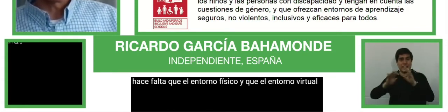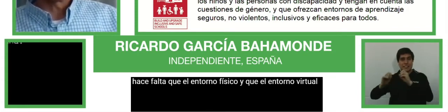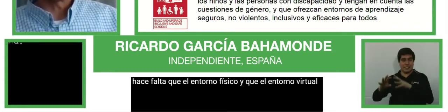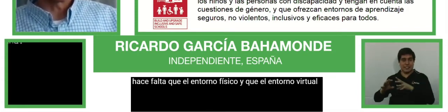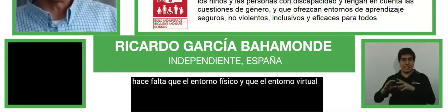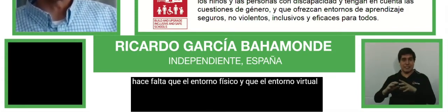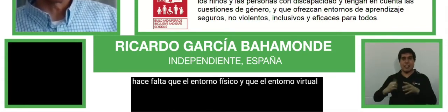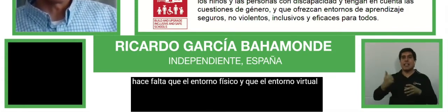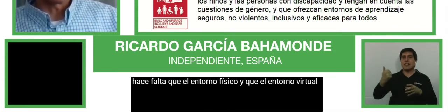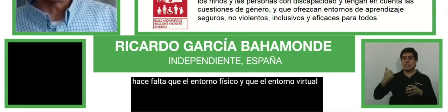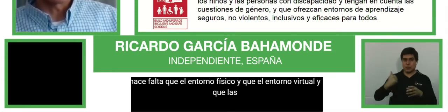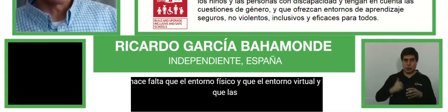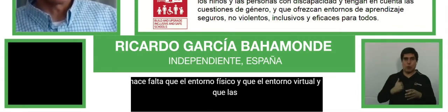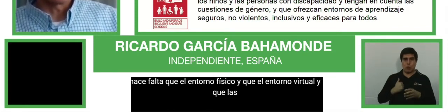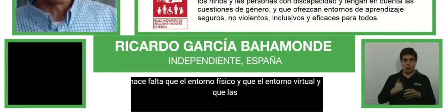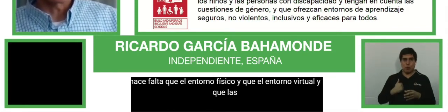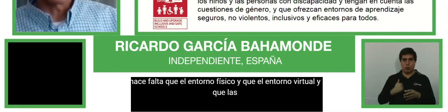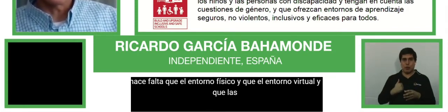lógicamente